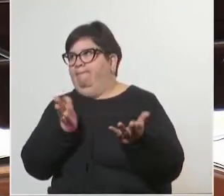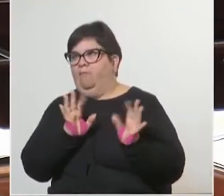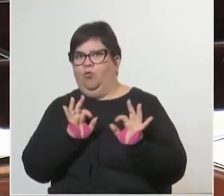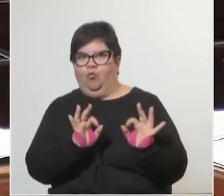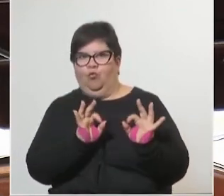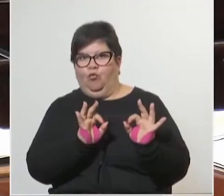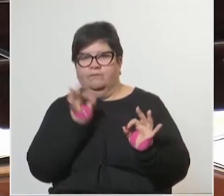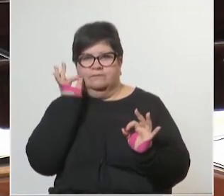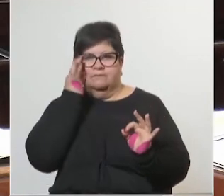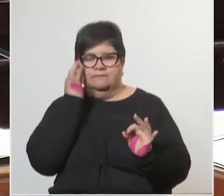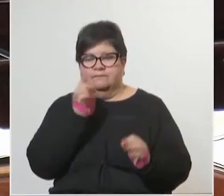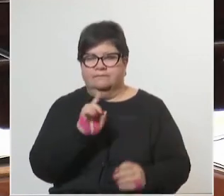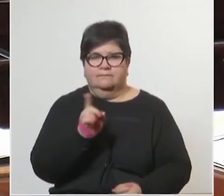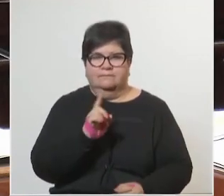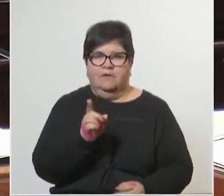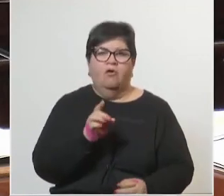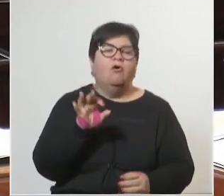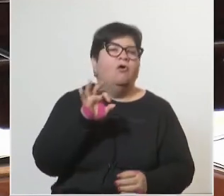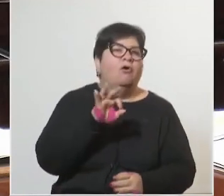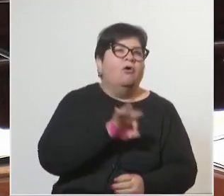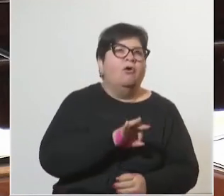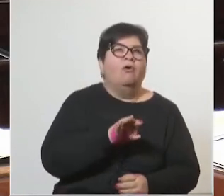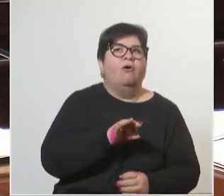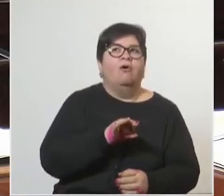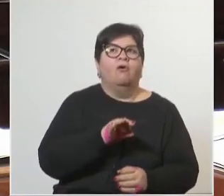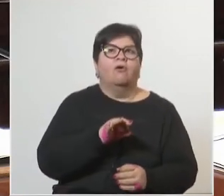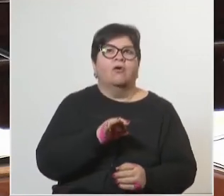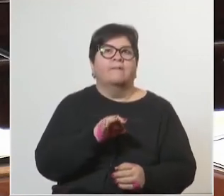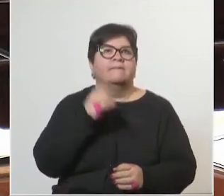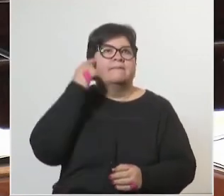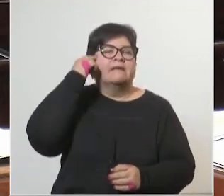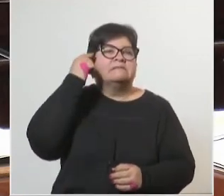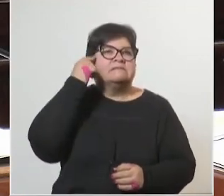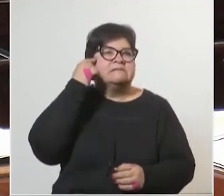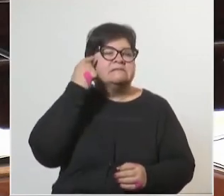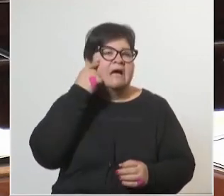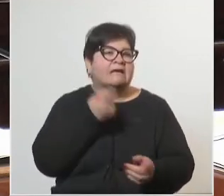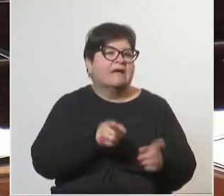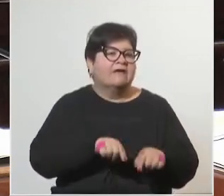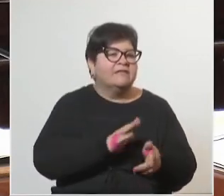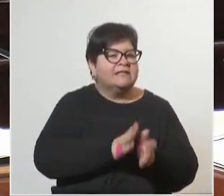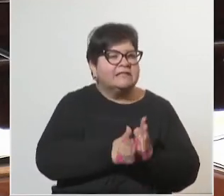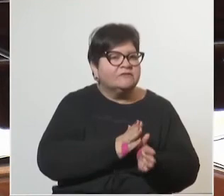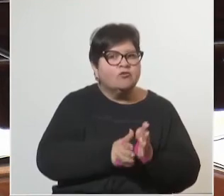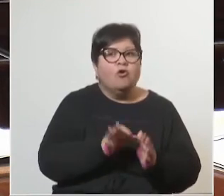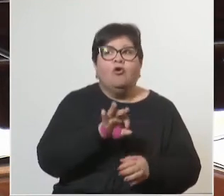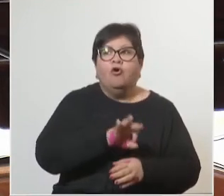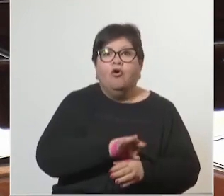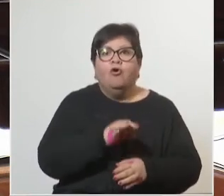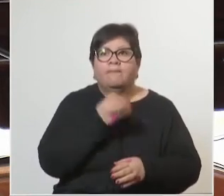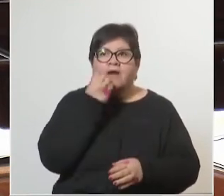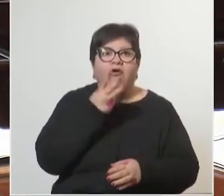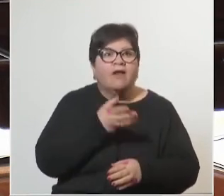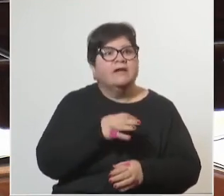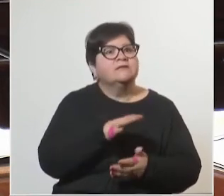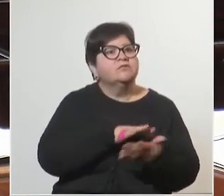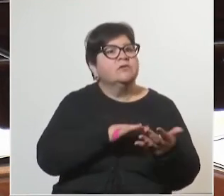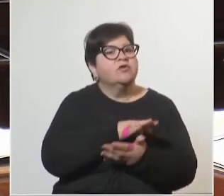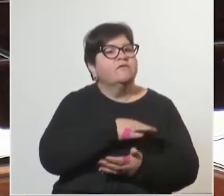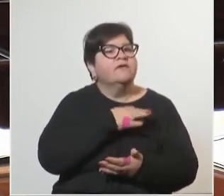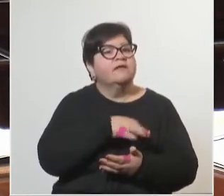estar dirigidas a la reeducación y a la profilaxis del delito, como prevé el artículo 26.